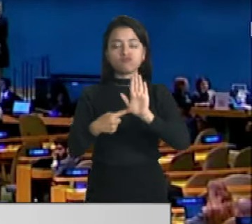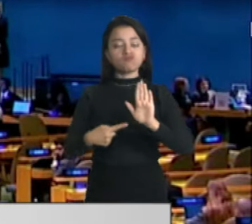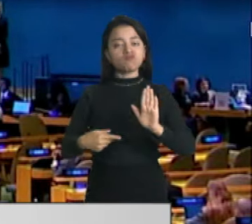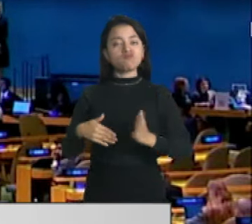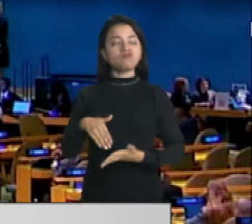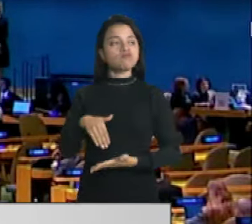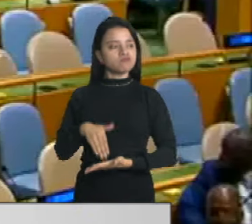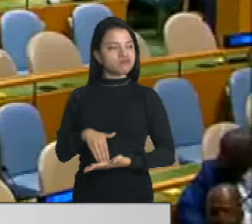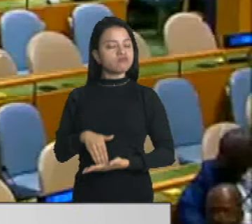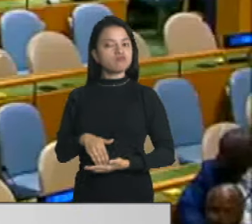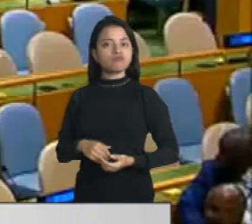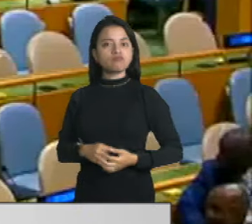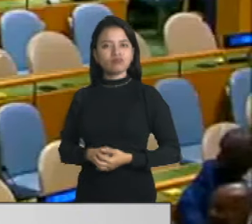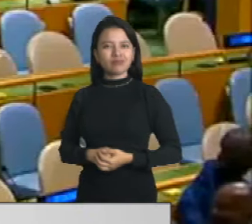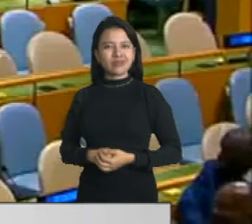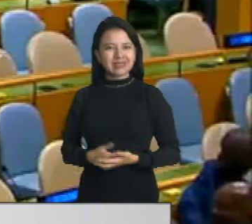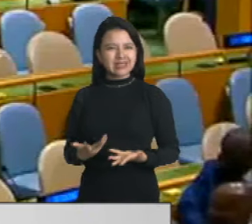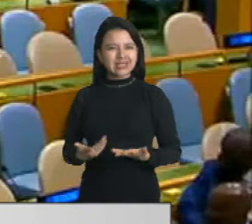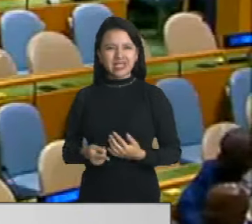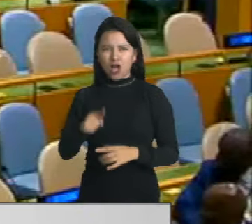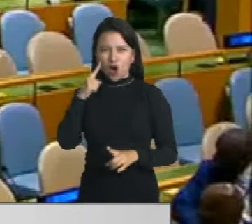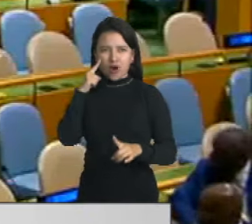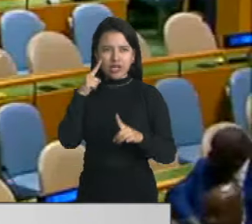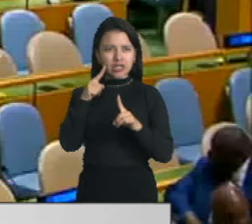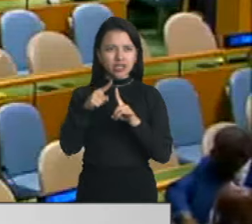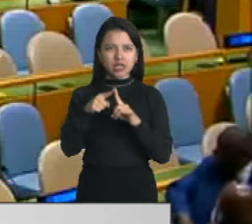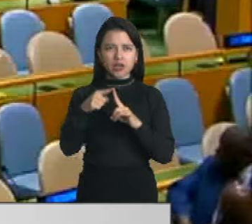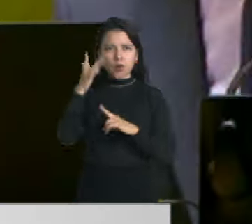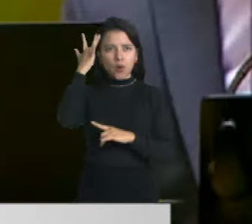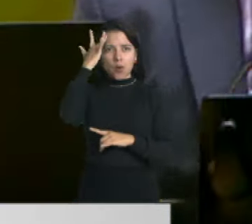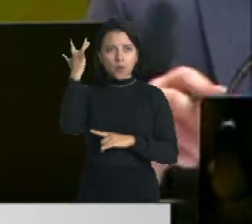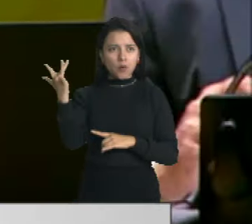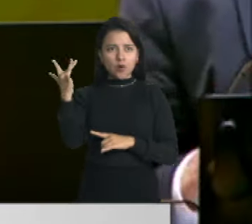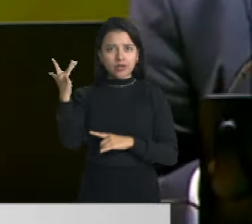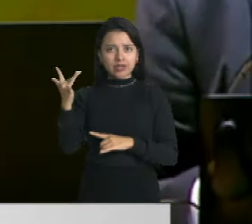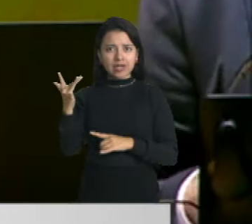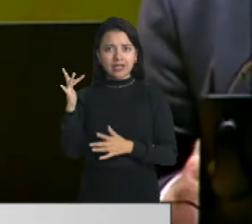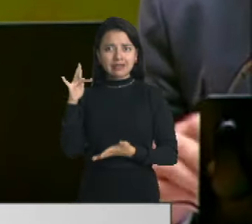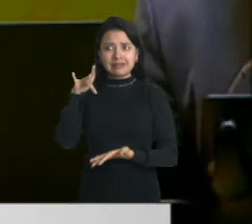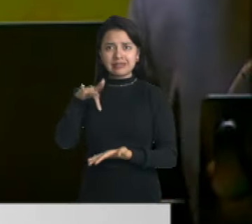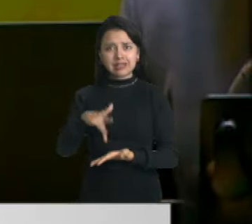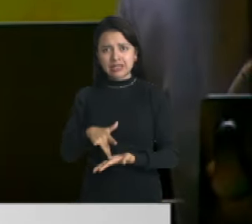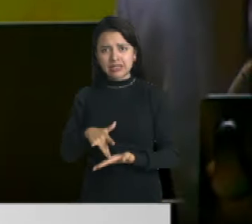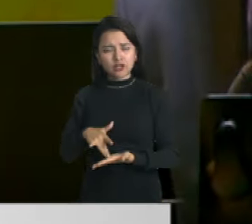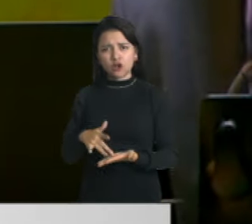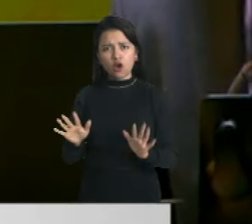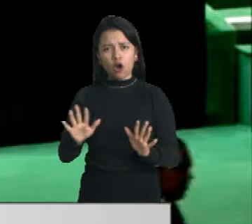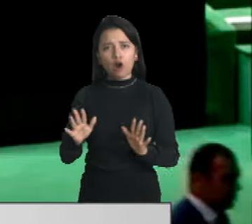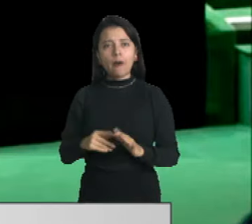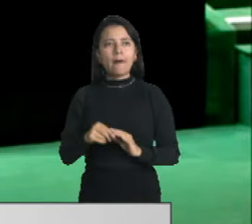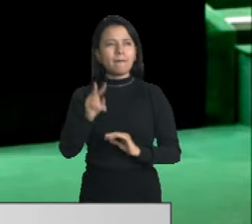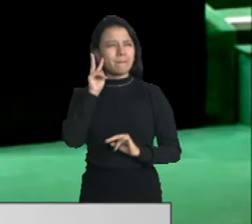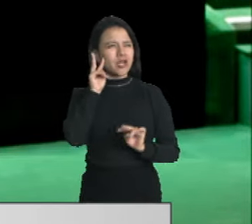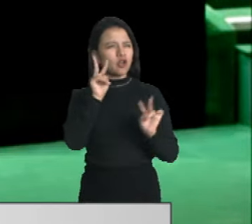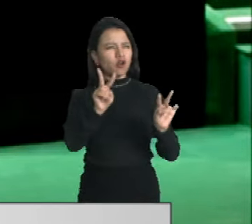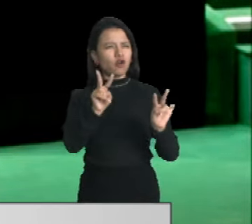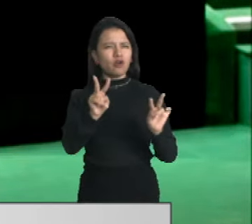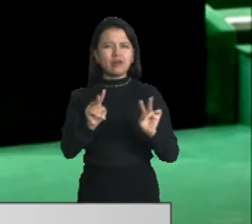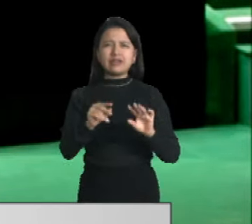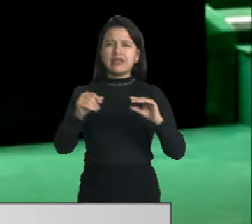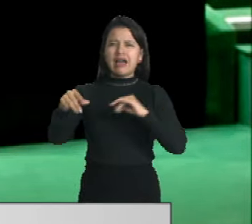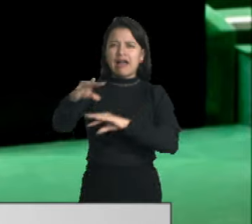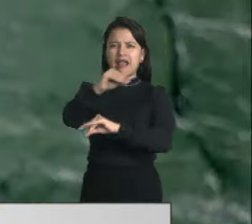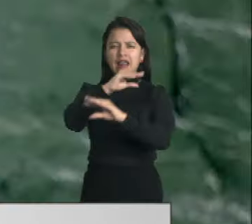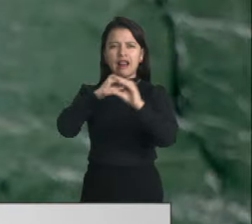desafiante. Explicó que no tenía intención de estar ahí porque su país está en guerra, pero que después de oír las mentiras y calumnias de muchos de